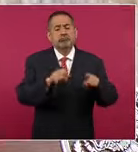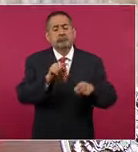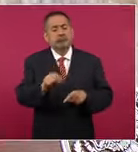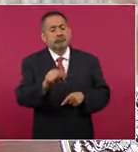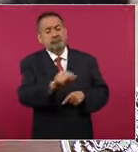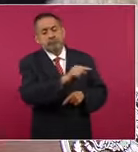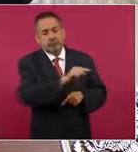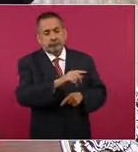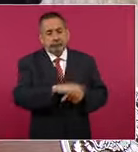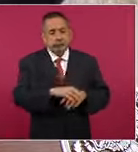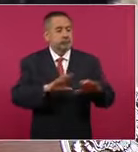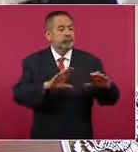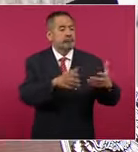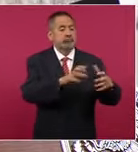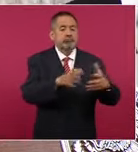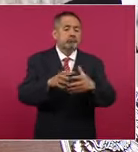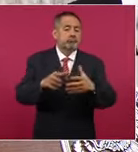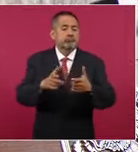de los partidos